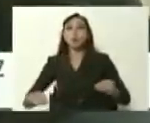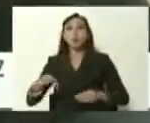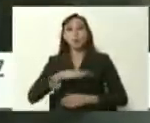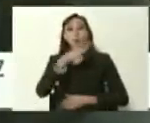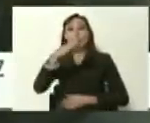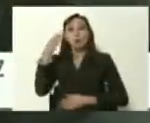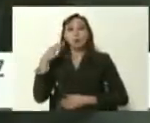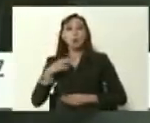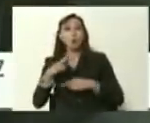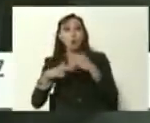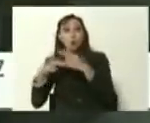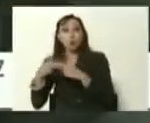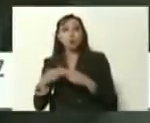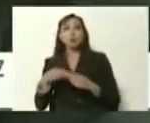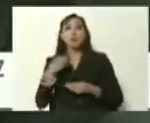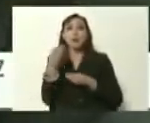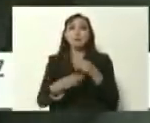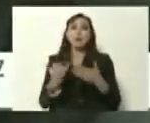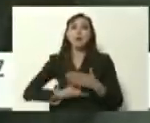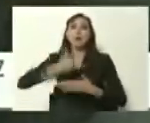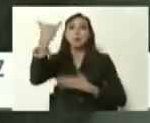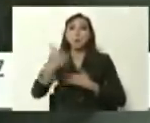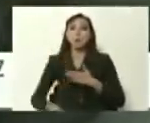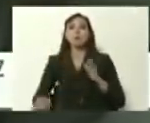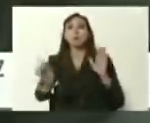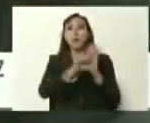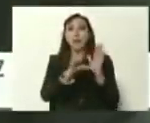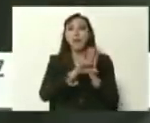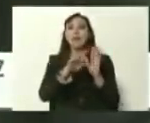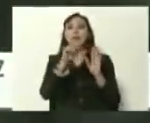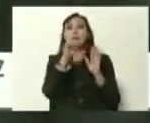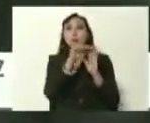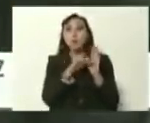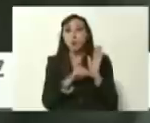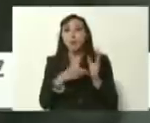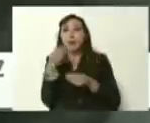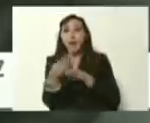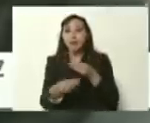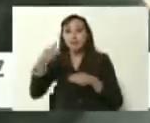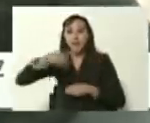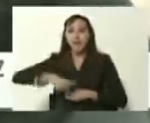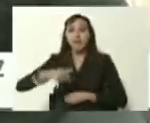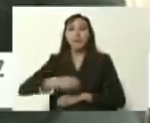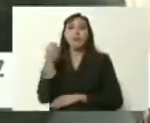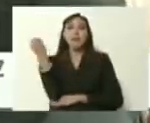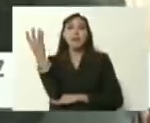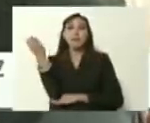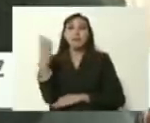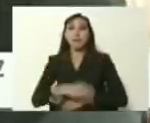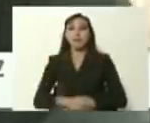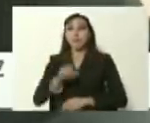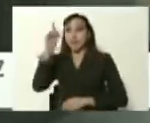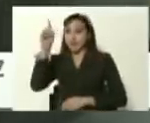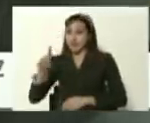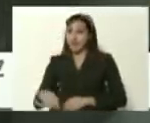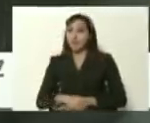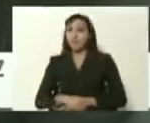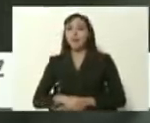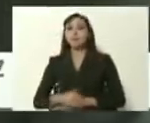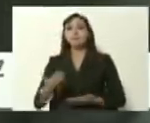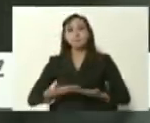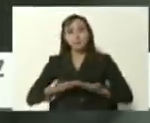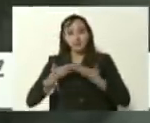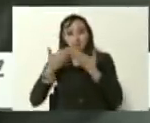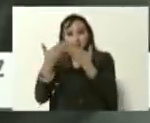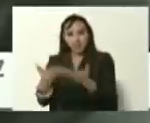de los proyectos de ley y normas emanadas de esta Asamblea, así como también